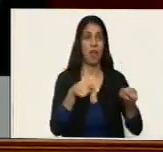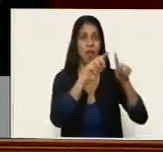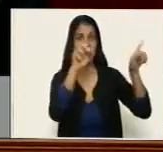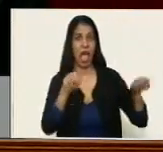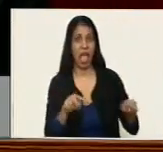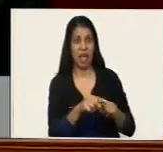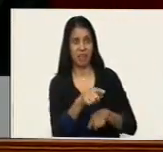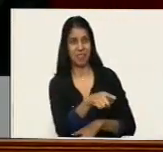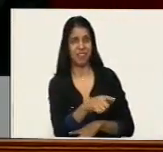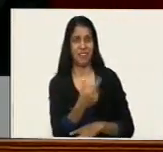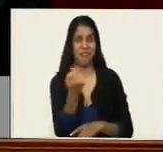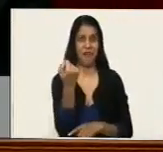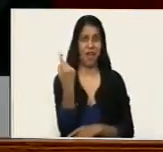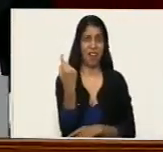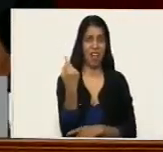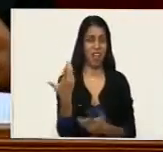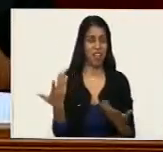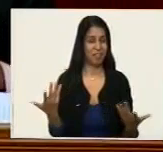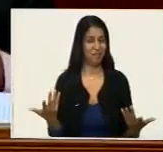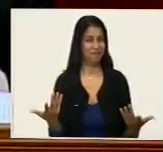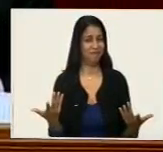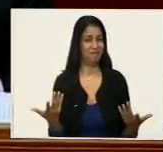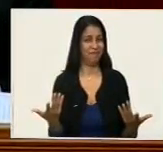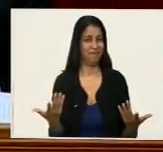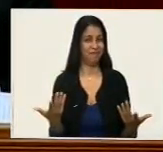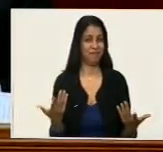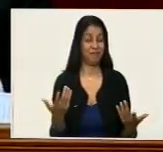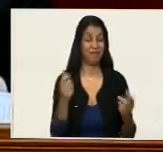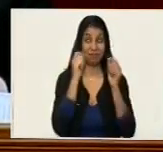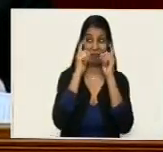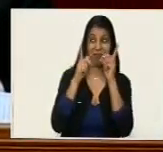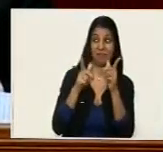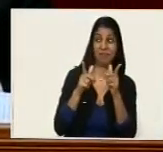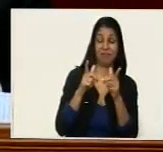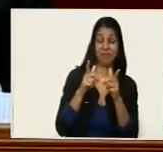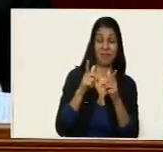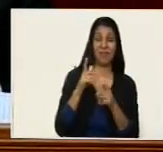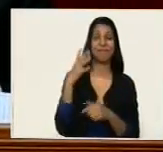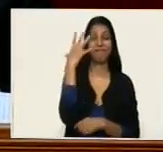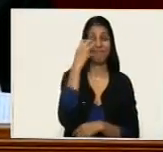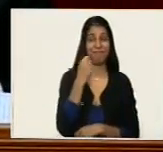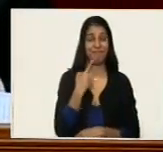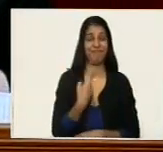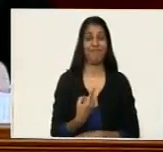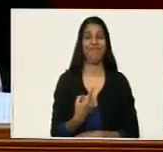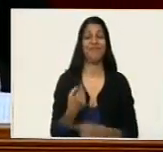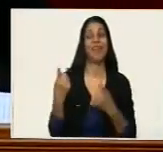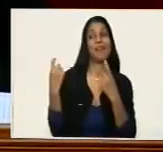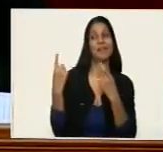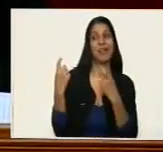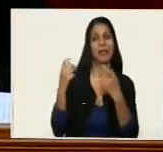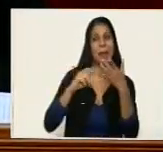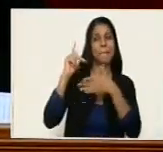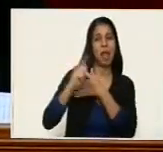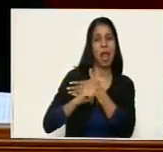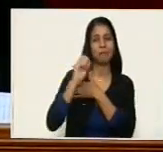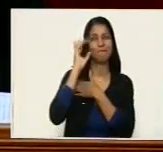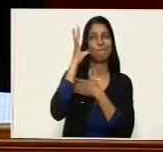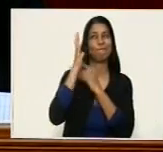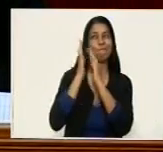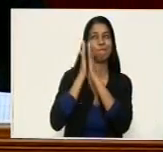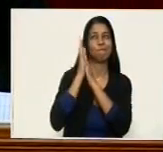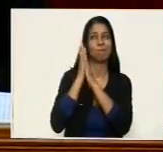Creo que debemos darnos cuenta dónde estamos. Creo que estamos, nos dimos cuenta. Pero nos faltaría la estrategia